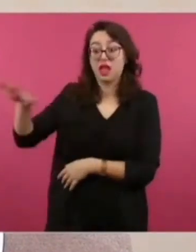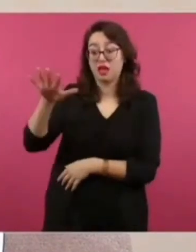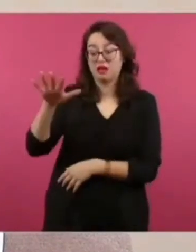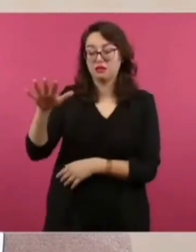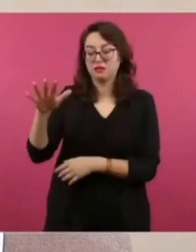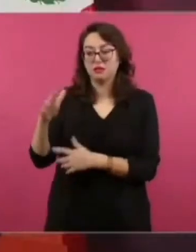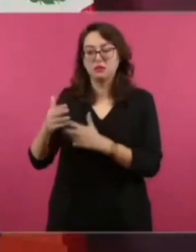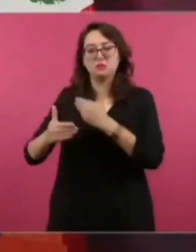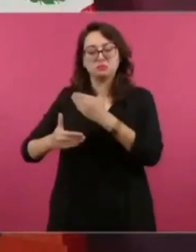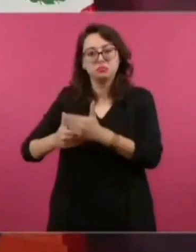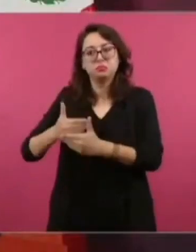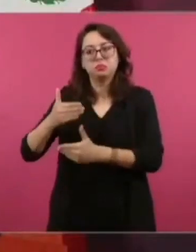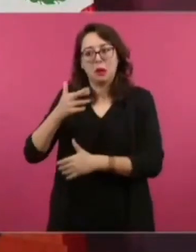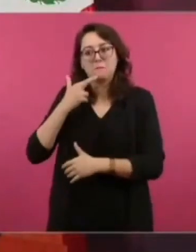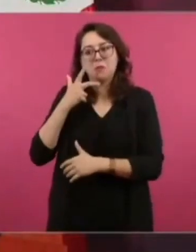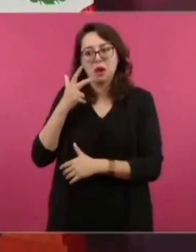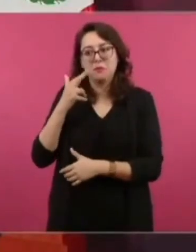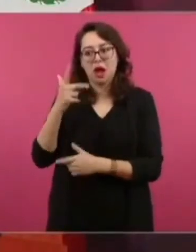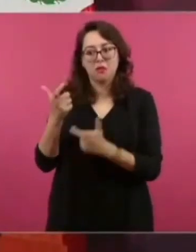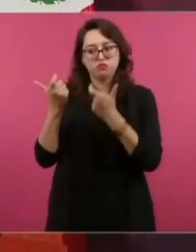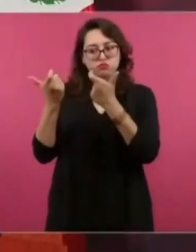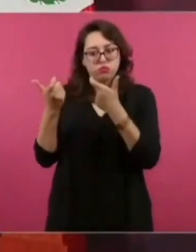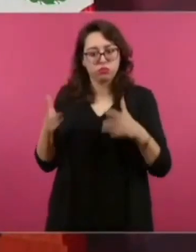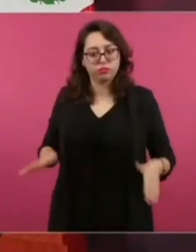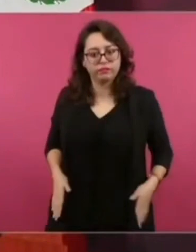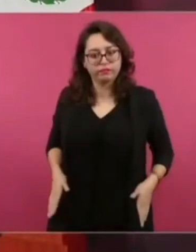tiene ingresos,